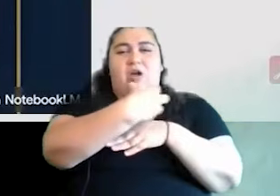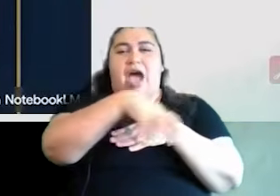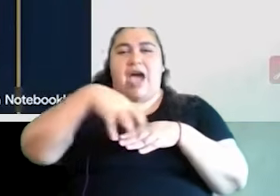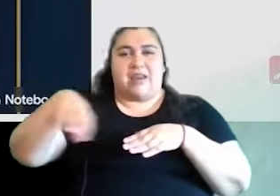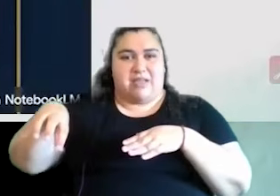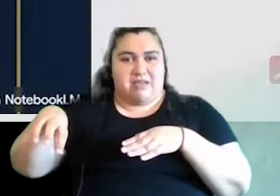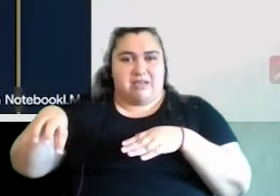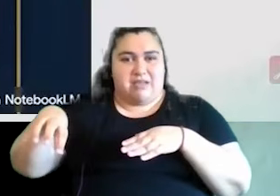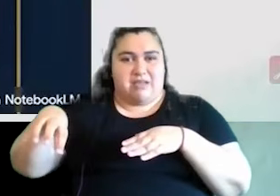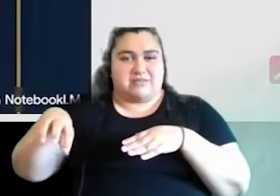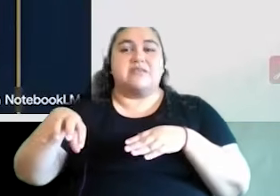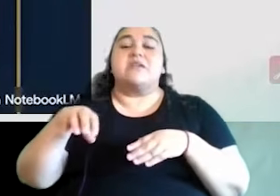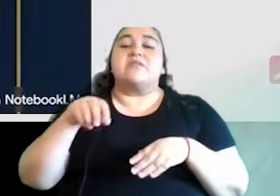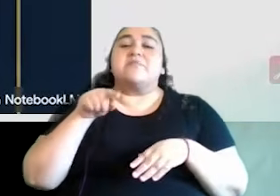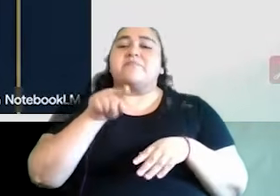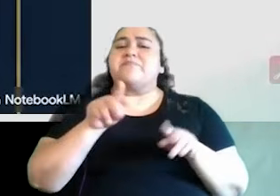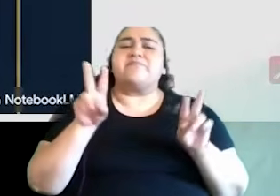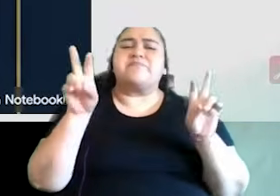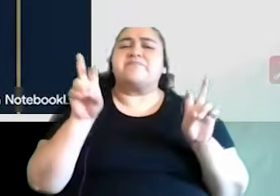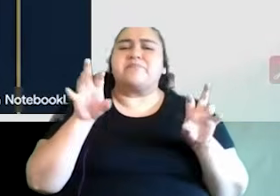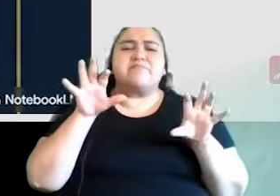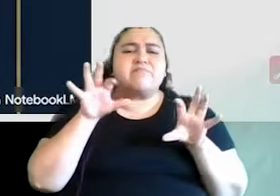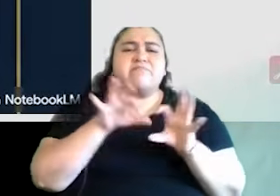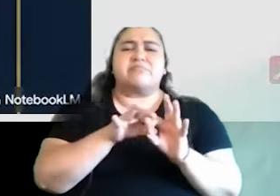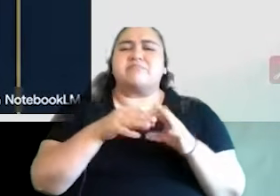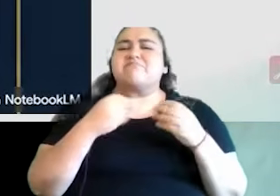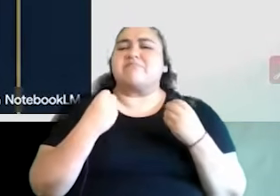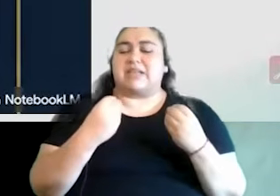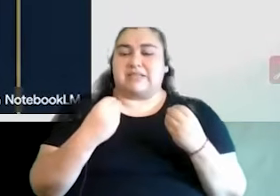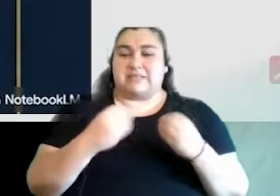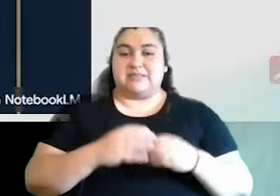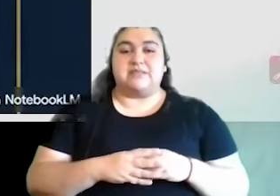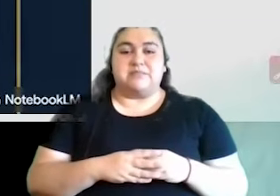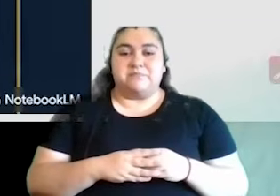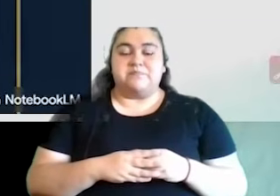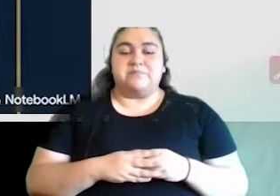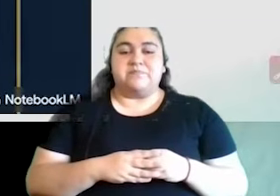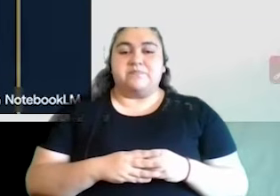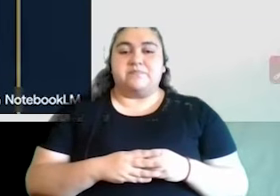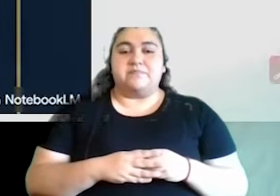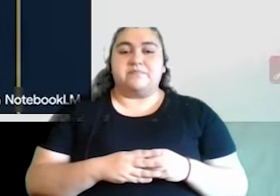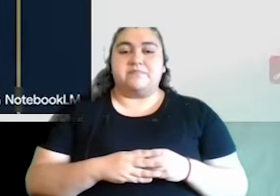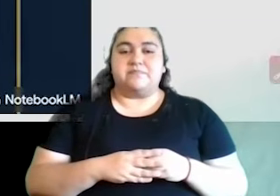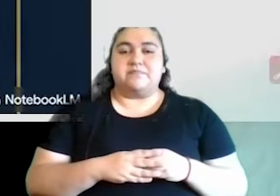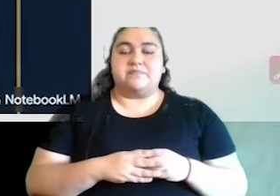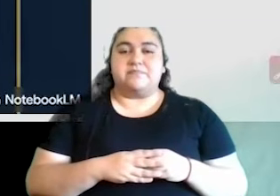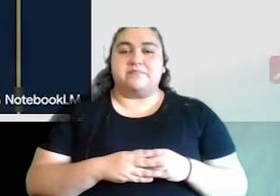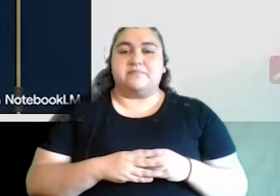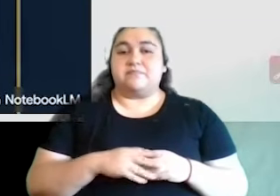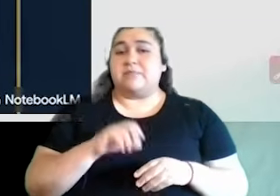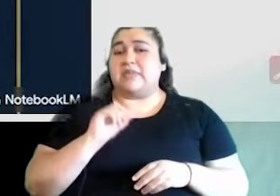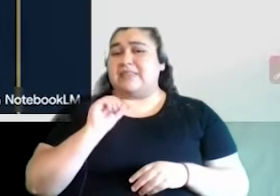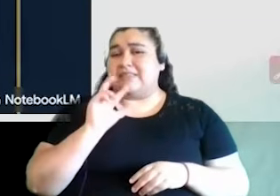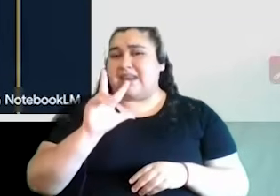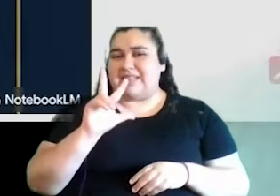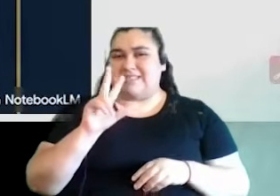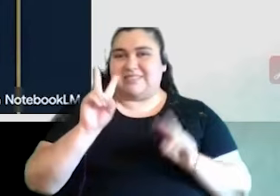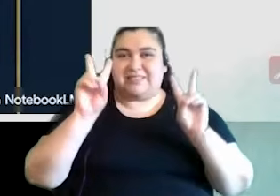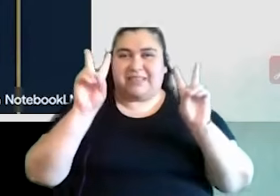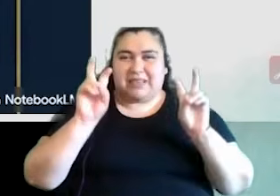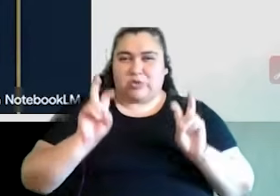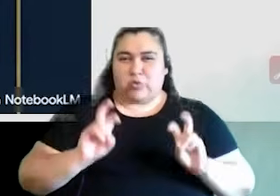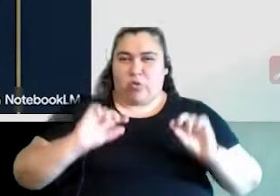este caso puntualmente, vamos a ver que tenemos tres títulos en lo que es la estructura